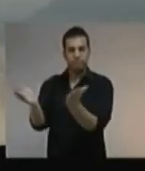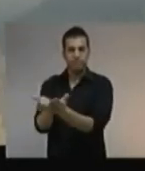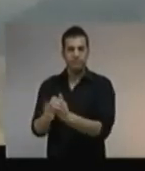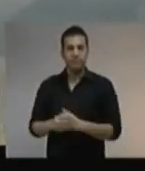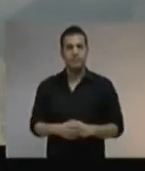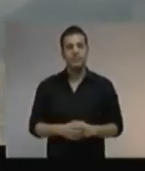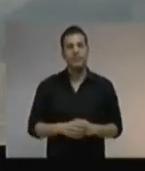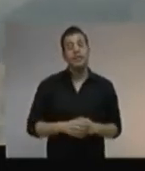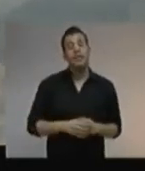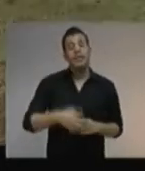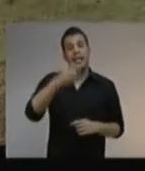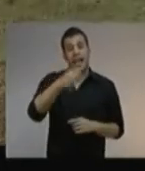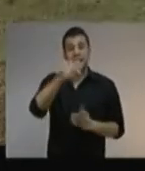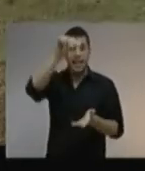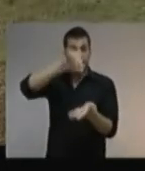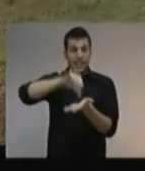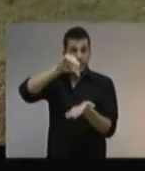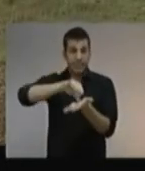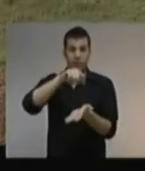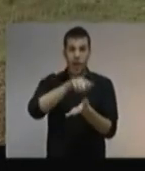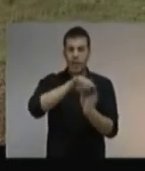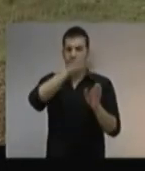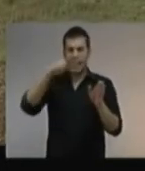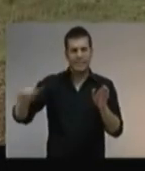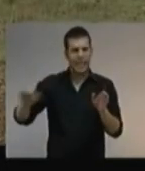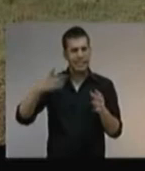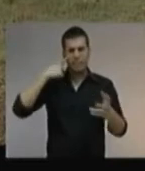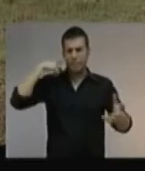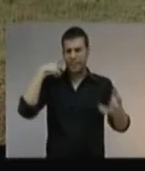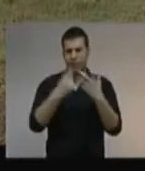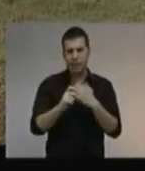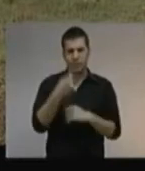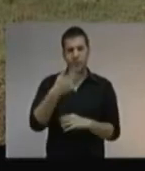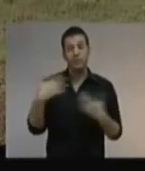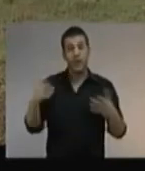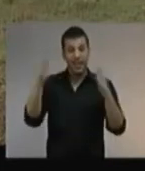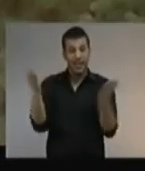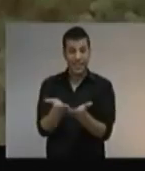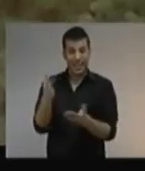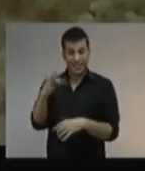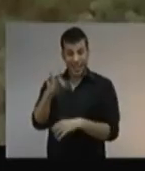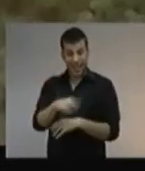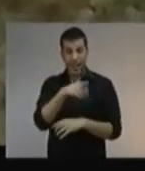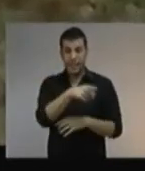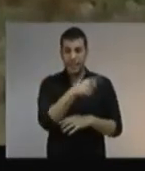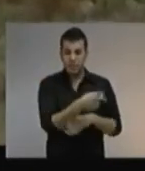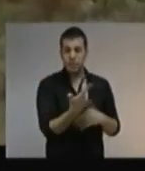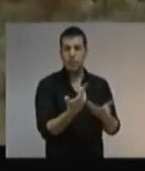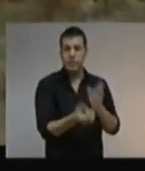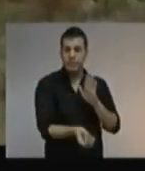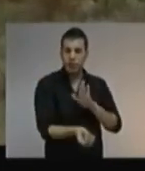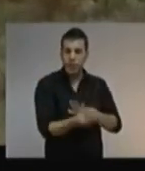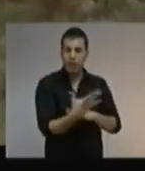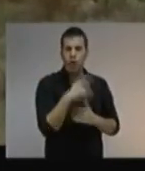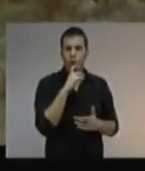En el centro de la isla de Gran Canaria existe uno de los paisajes más espectaculares y es la caldera de Tirajana. ¿Cuál es el origen geológico de la creación